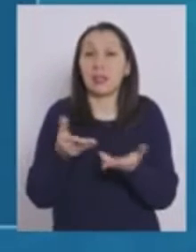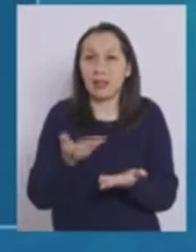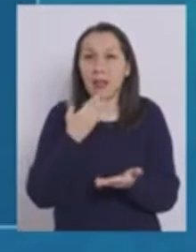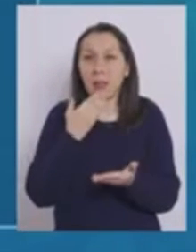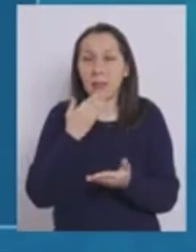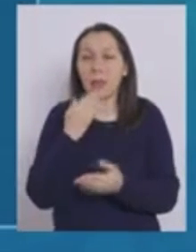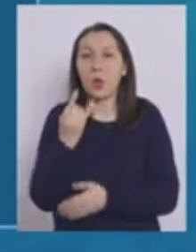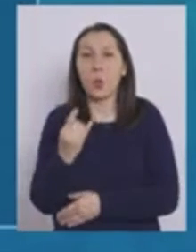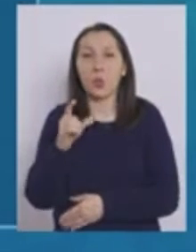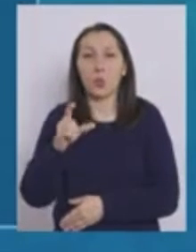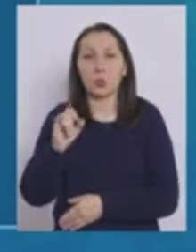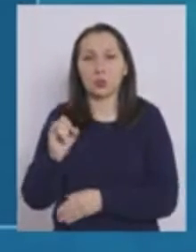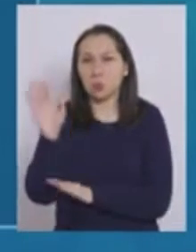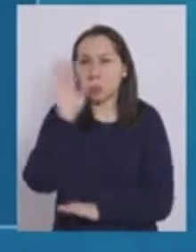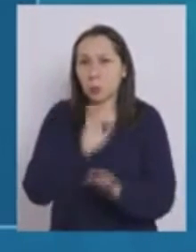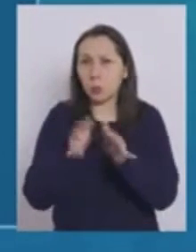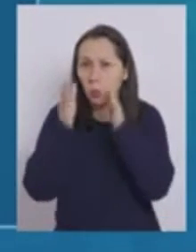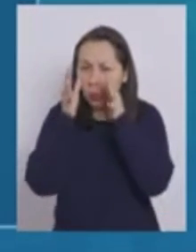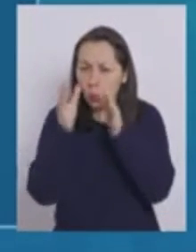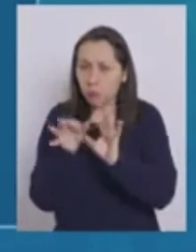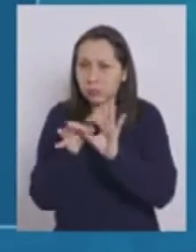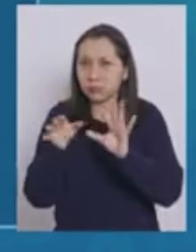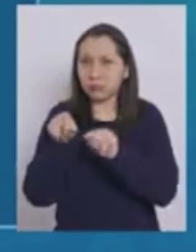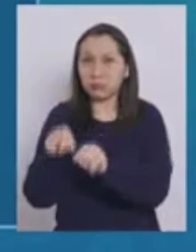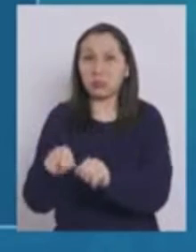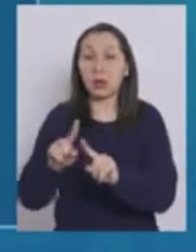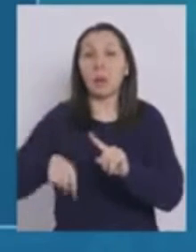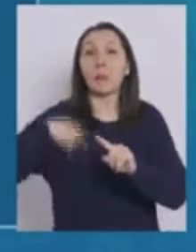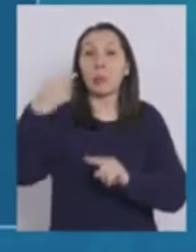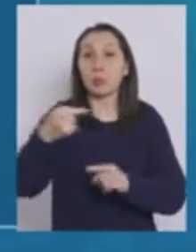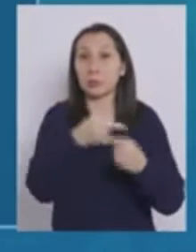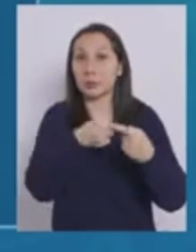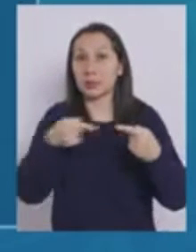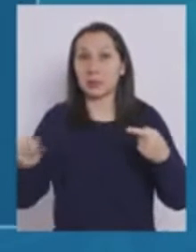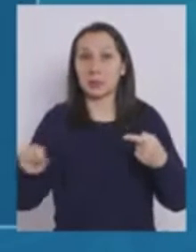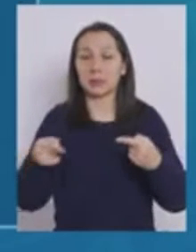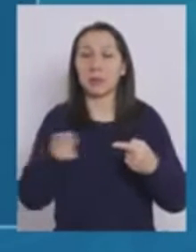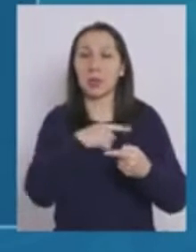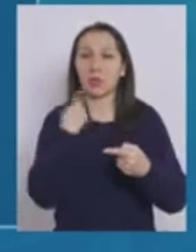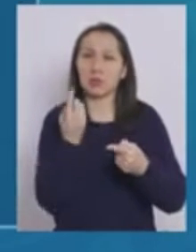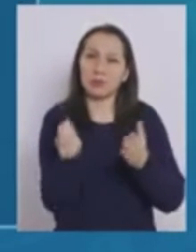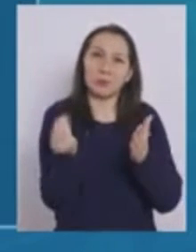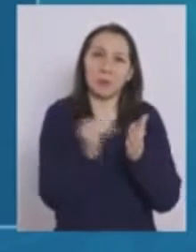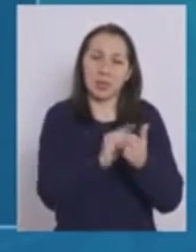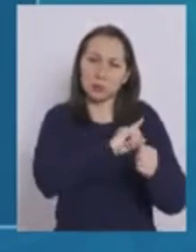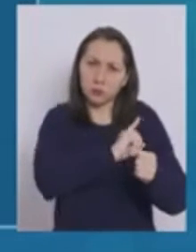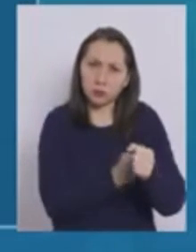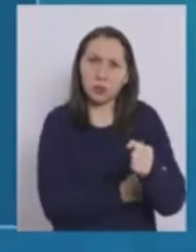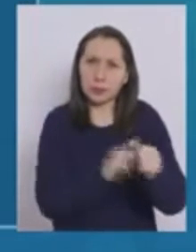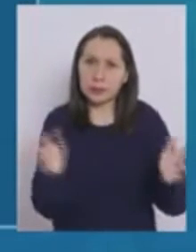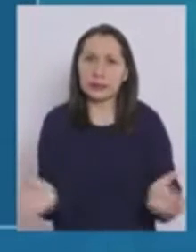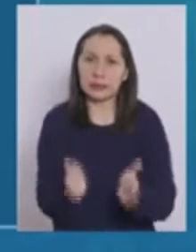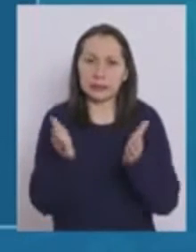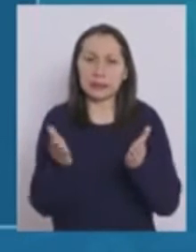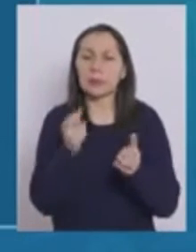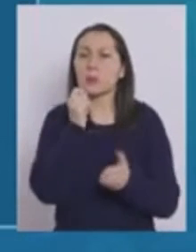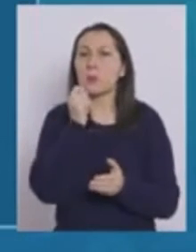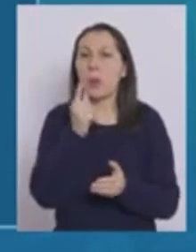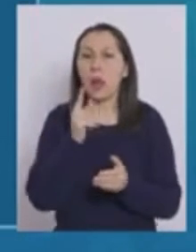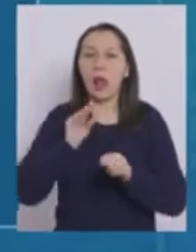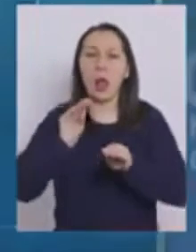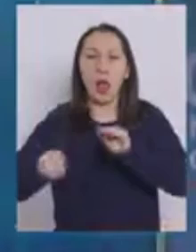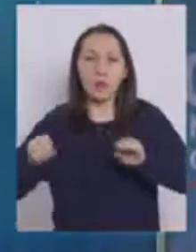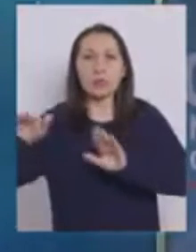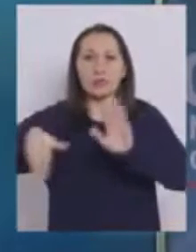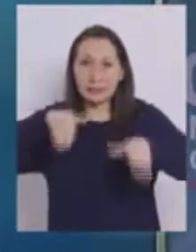ingresando a las unidades de cuidados intensivos. La próxima semana vamos a fortalecer principalmente el llamado